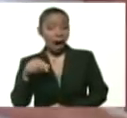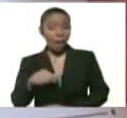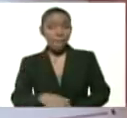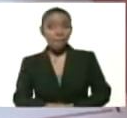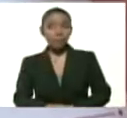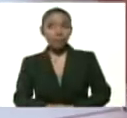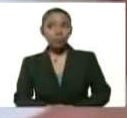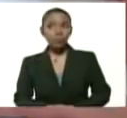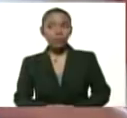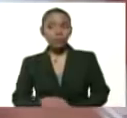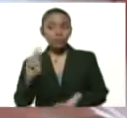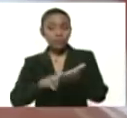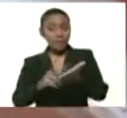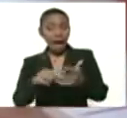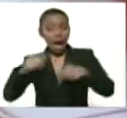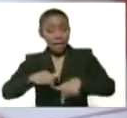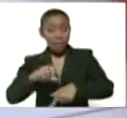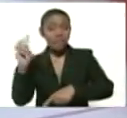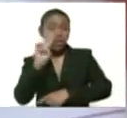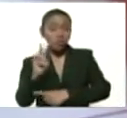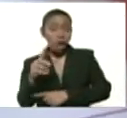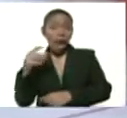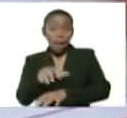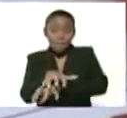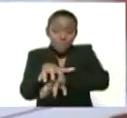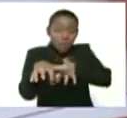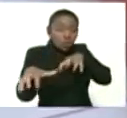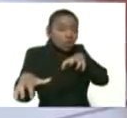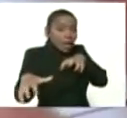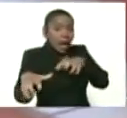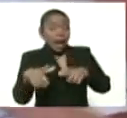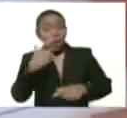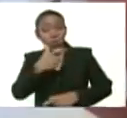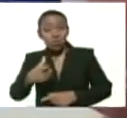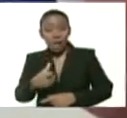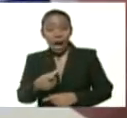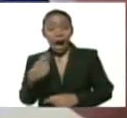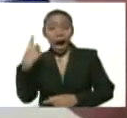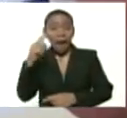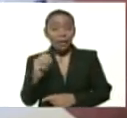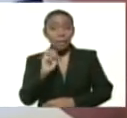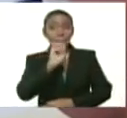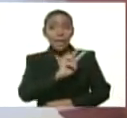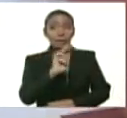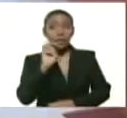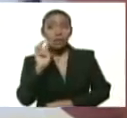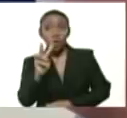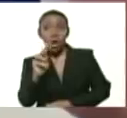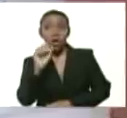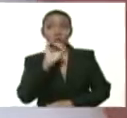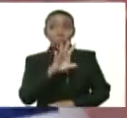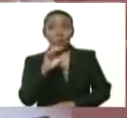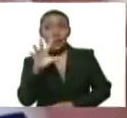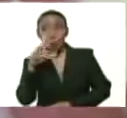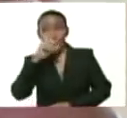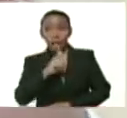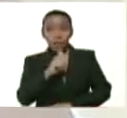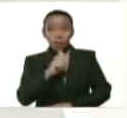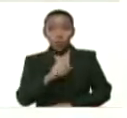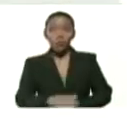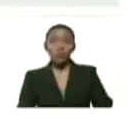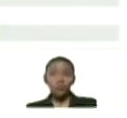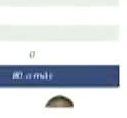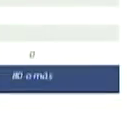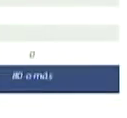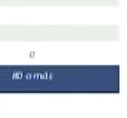gran mayoría de los casos se encuentran entre los 20 y los 55 años de edad.